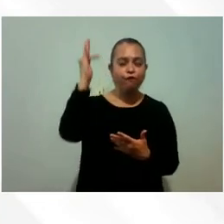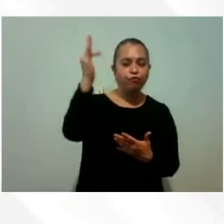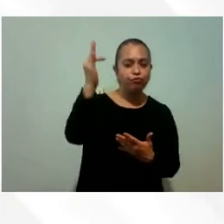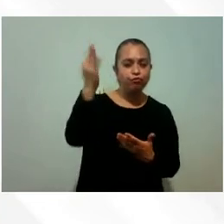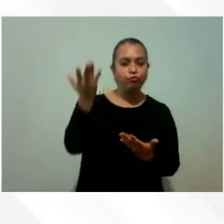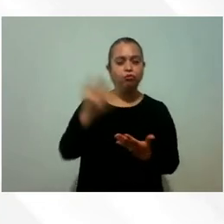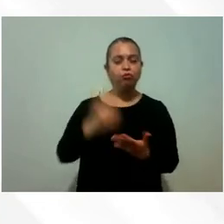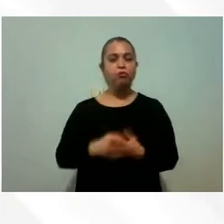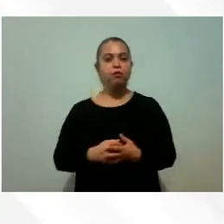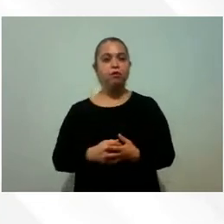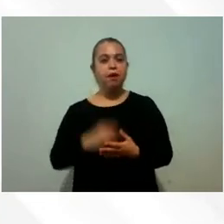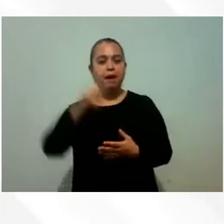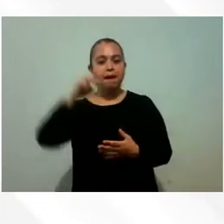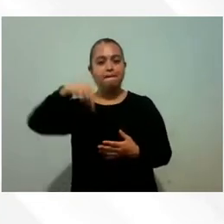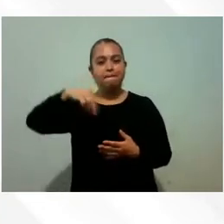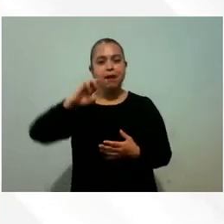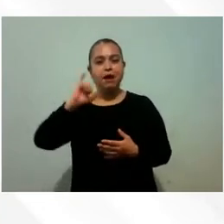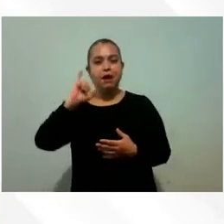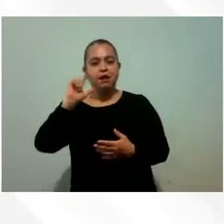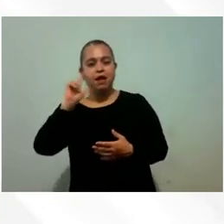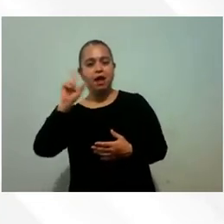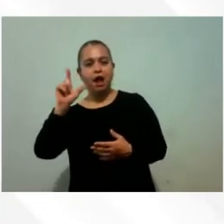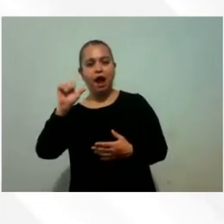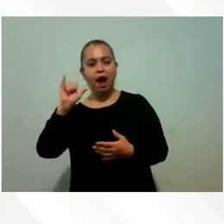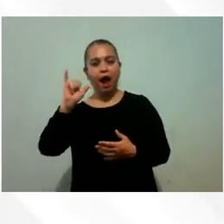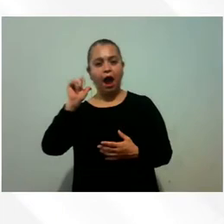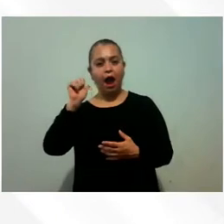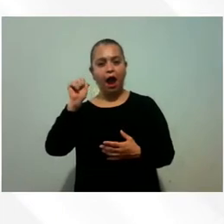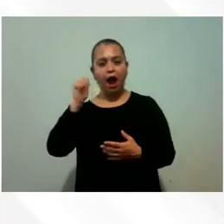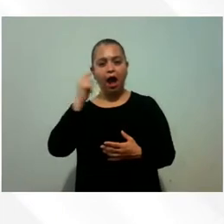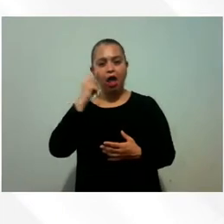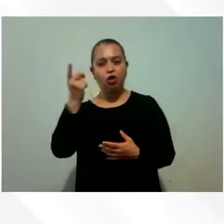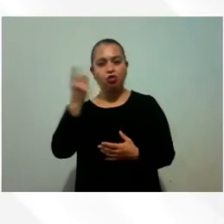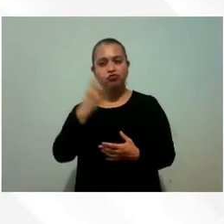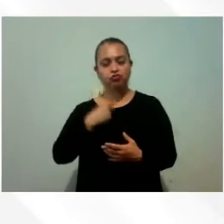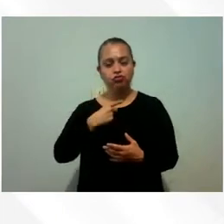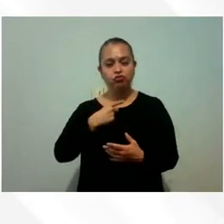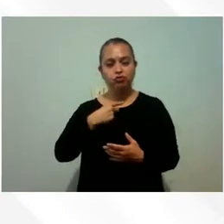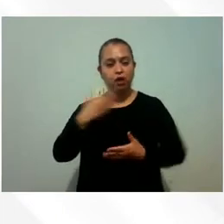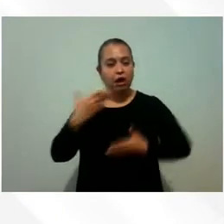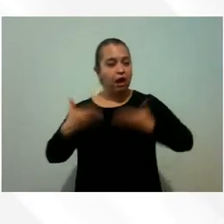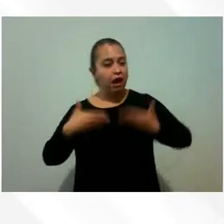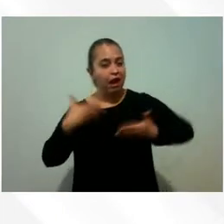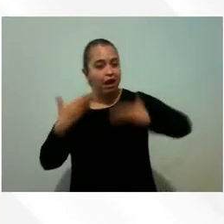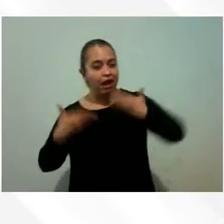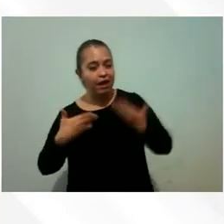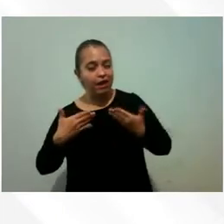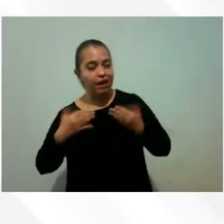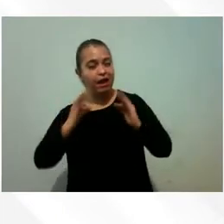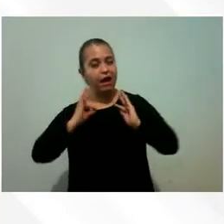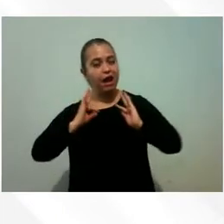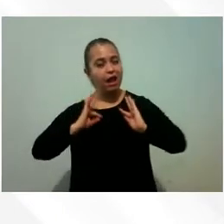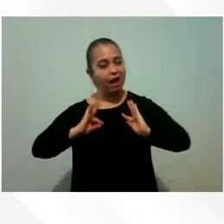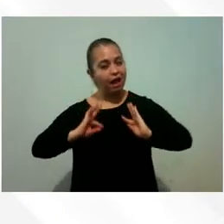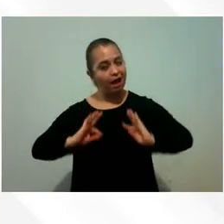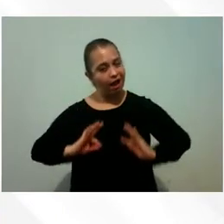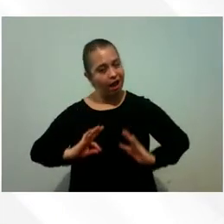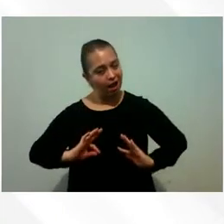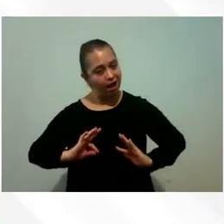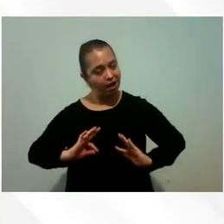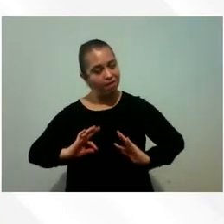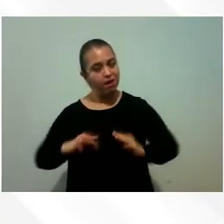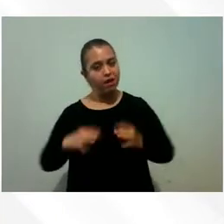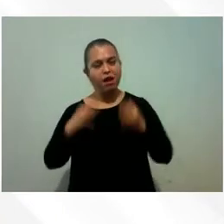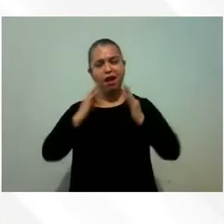María Alejandra nos dice que las emociones, la alegría, el amor, la calma. Qué bonita palabra esta de la